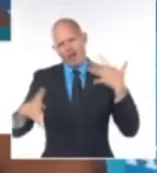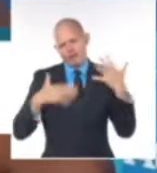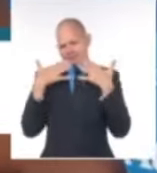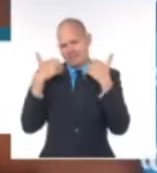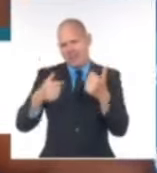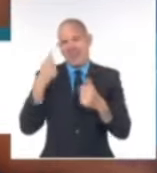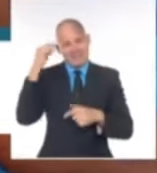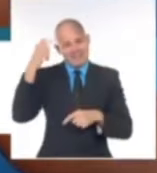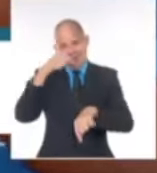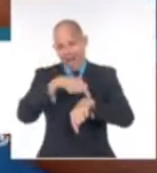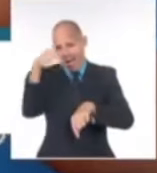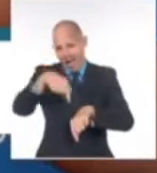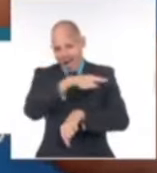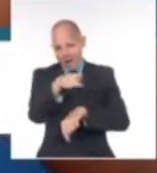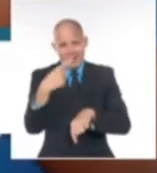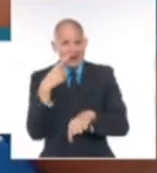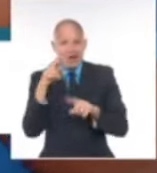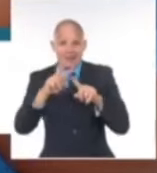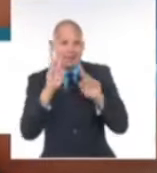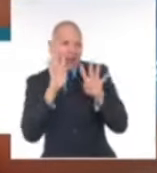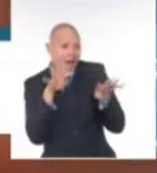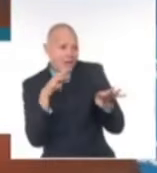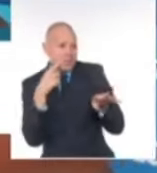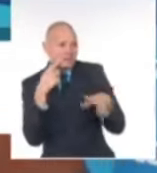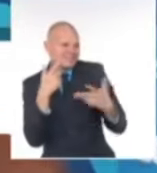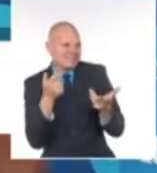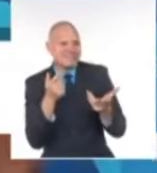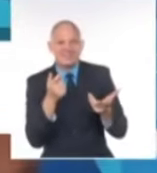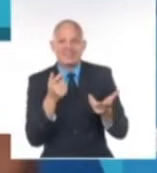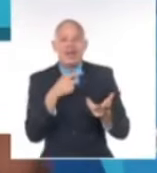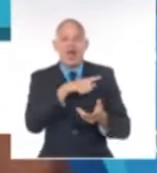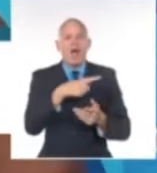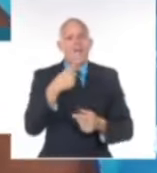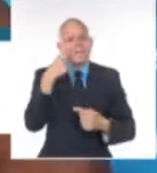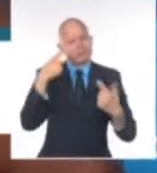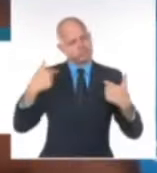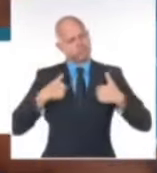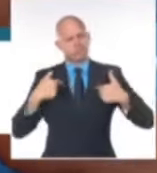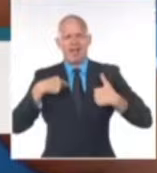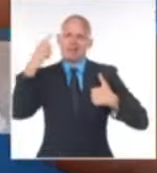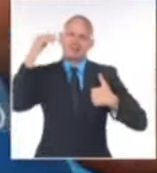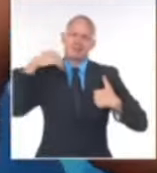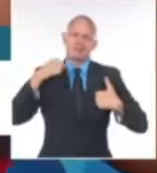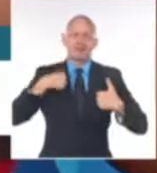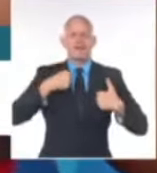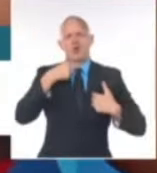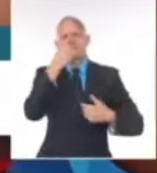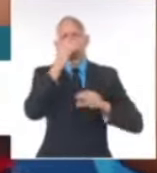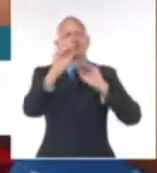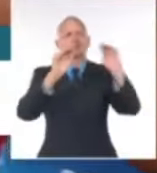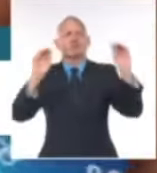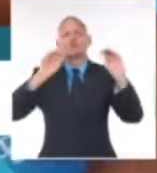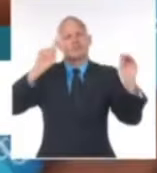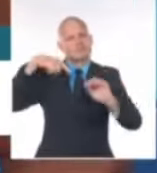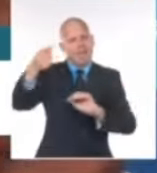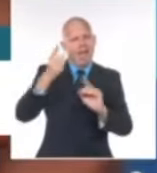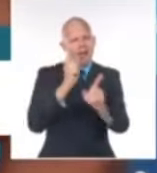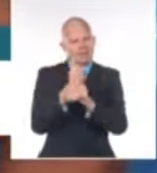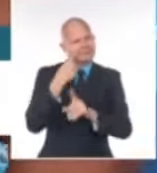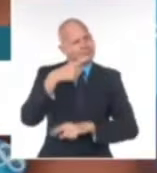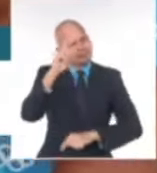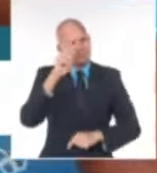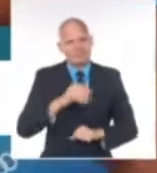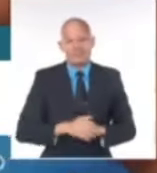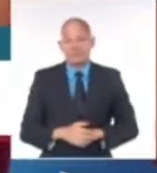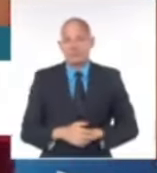televisores mirando a su hijo de la patria, Mijaín López. Y nada, besos a todos, mañana nos vemos. ¿Crees que esa victoria ante